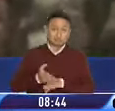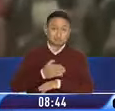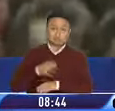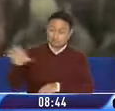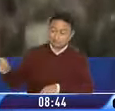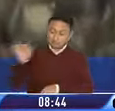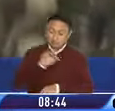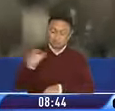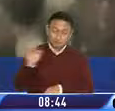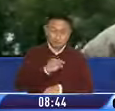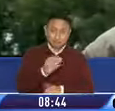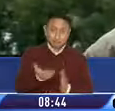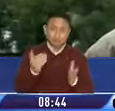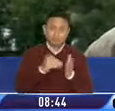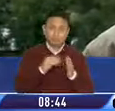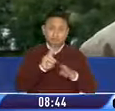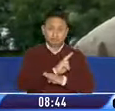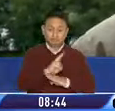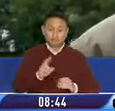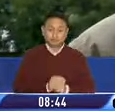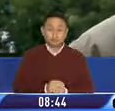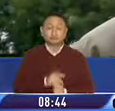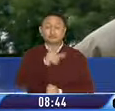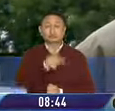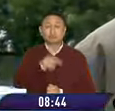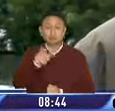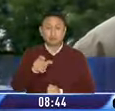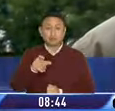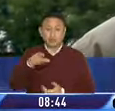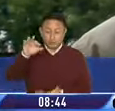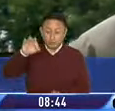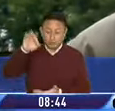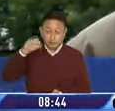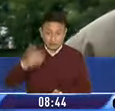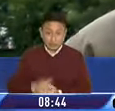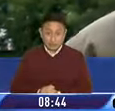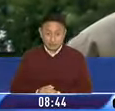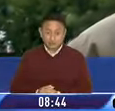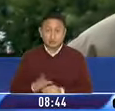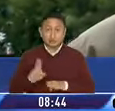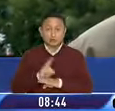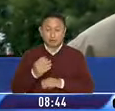volver a ser utilizadas. Ellos reciclaban las botellas que ya eran consumidas,